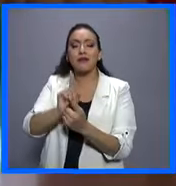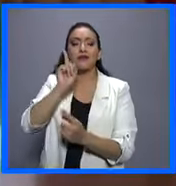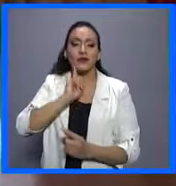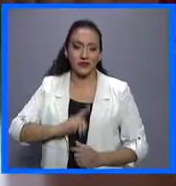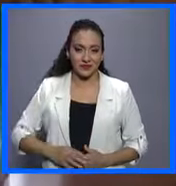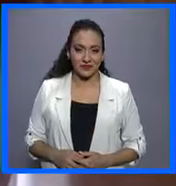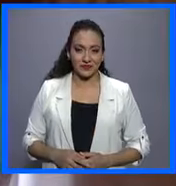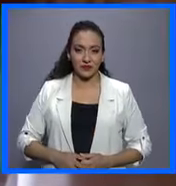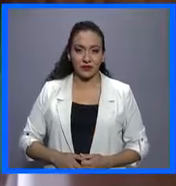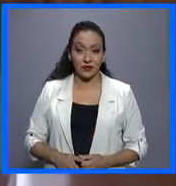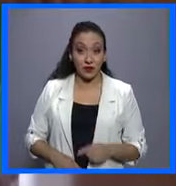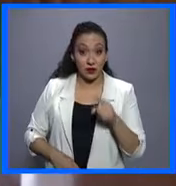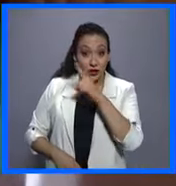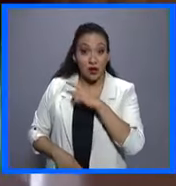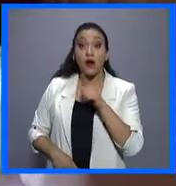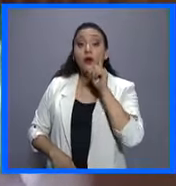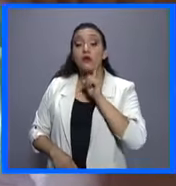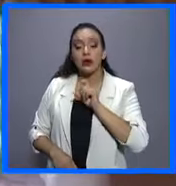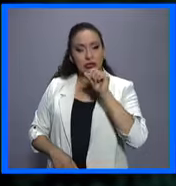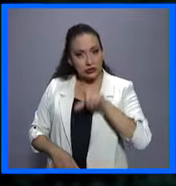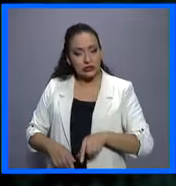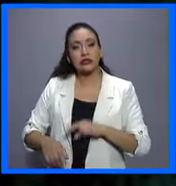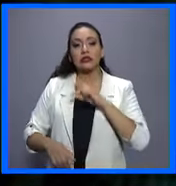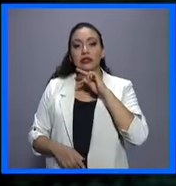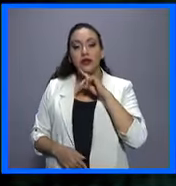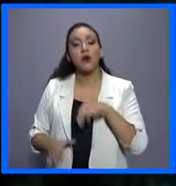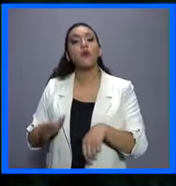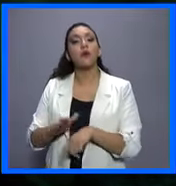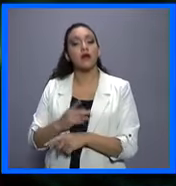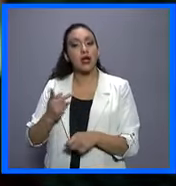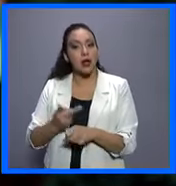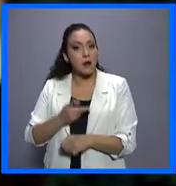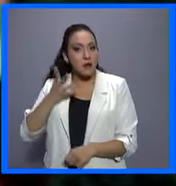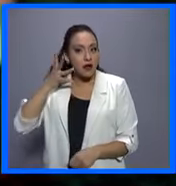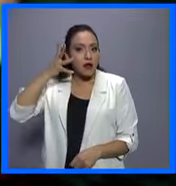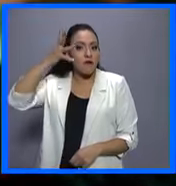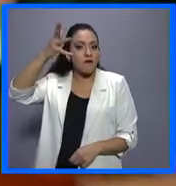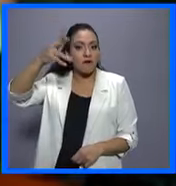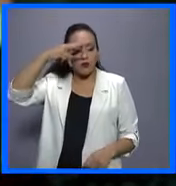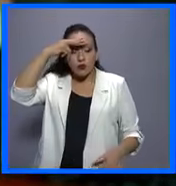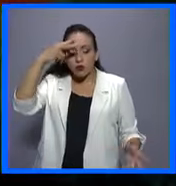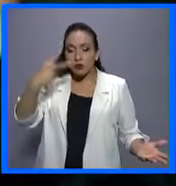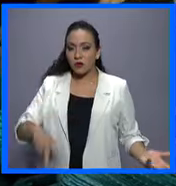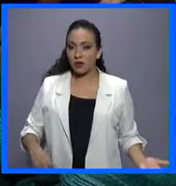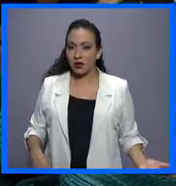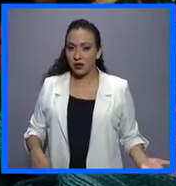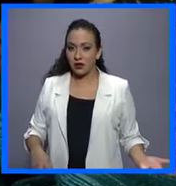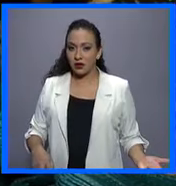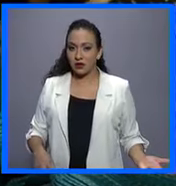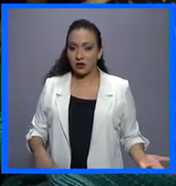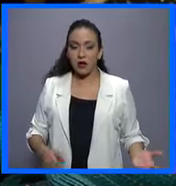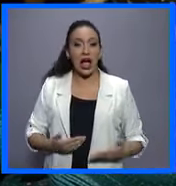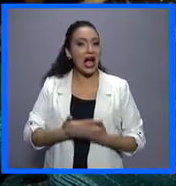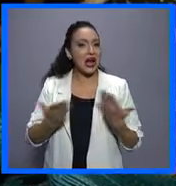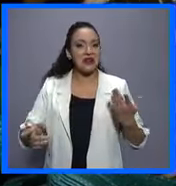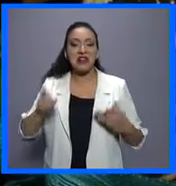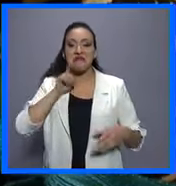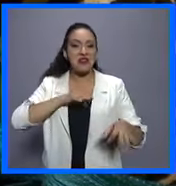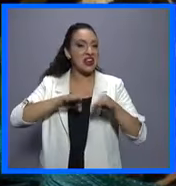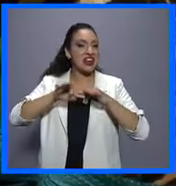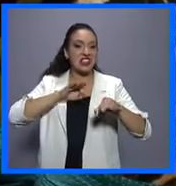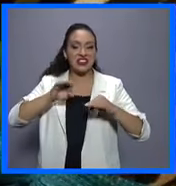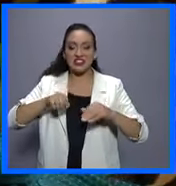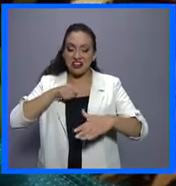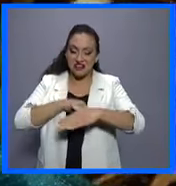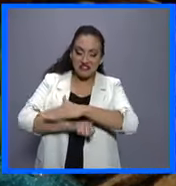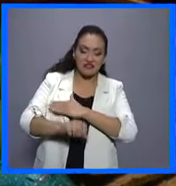Hoy estas mujeres también comparten la preocupación por el futuro de la partería en nuestro país. Sobre todo después de que el pasado